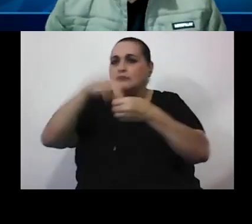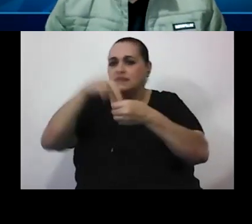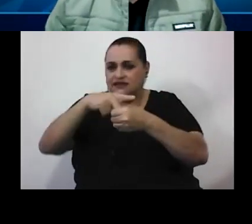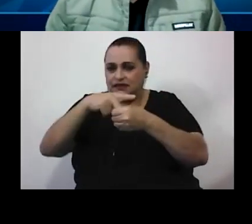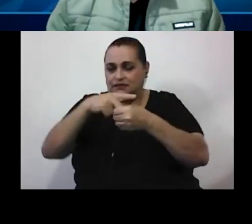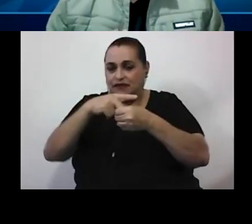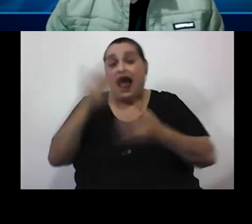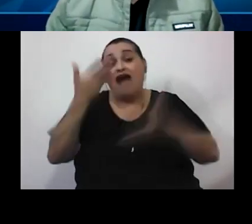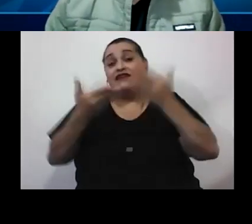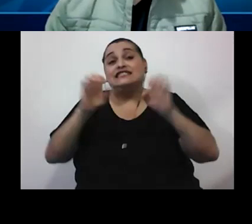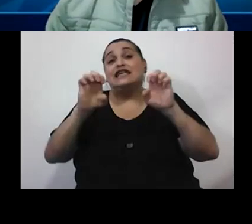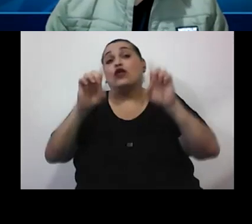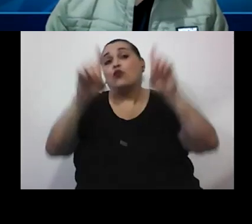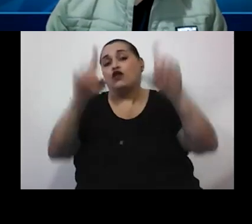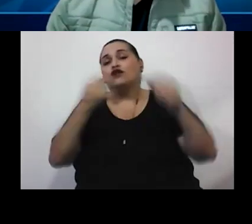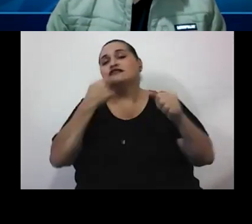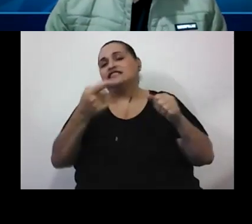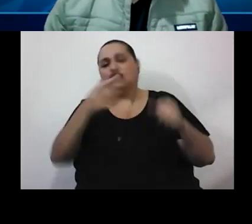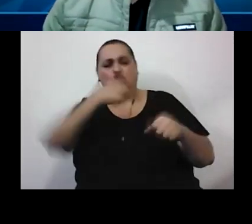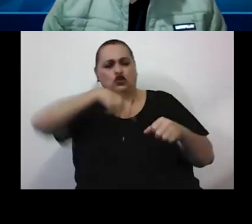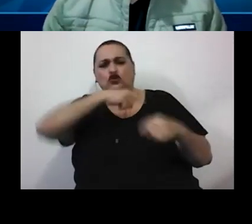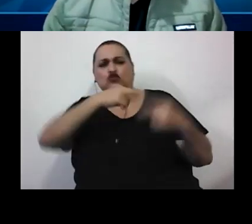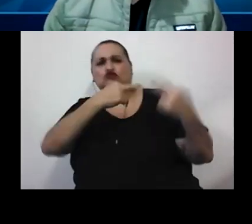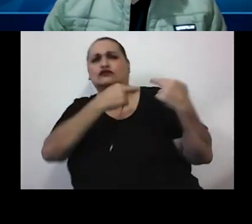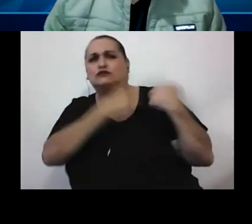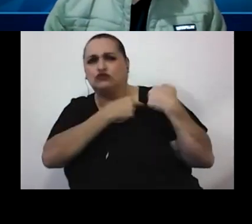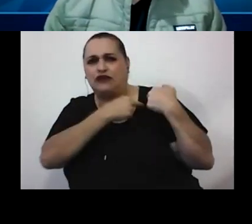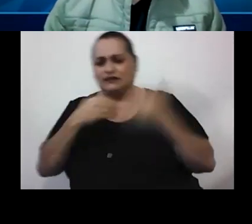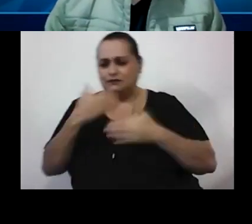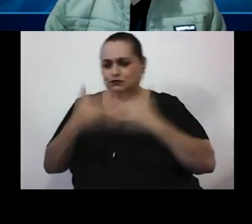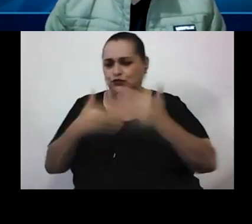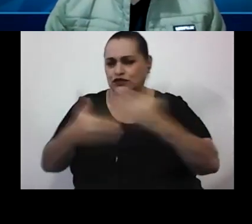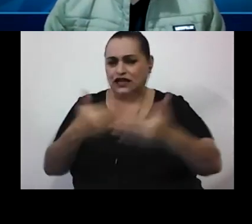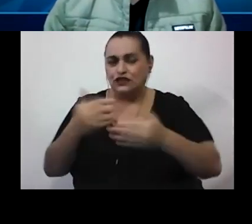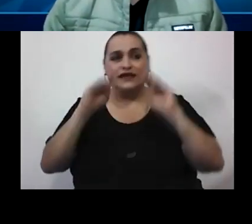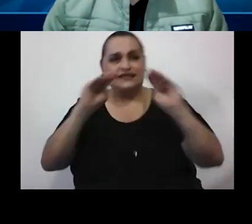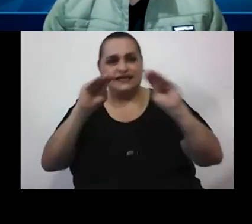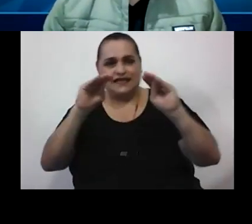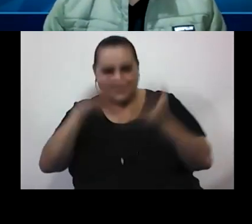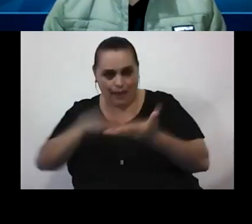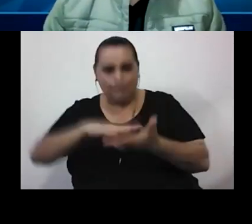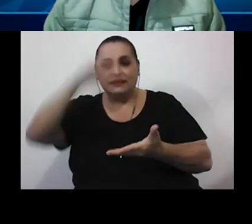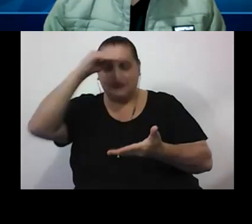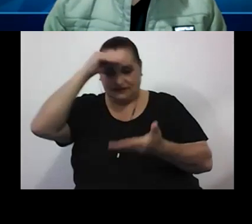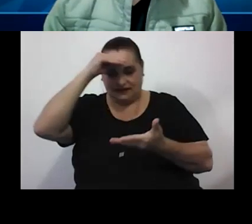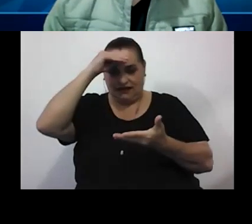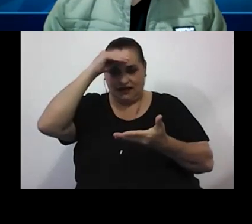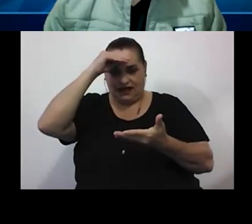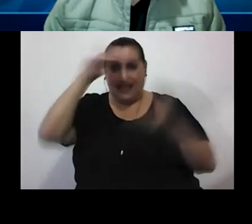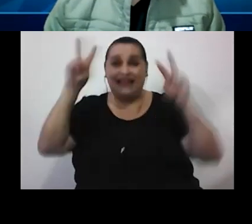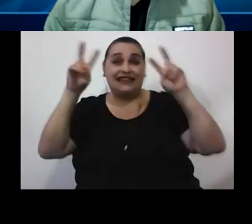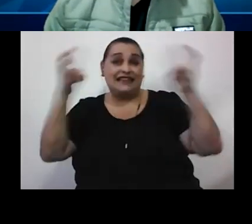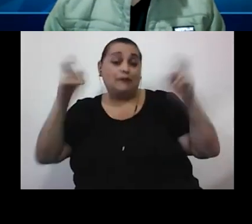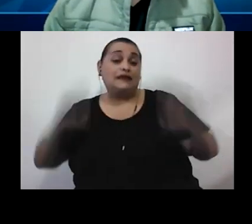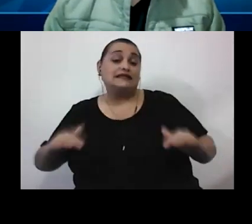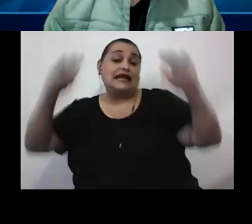docentes dicen, nosotros estamos encargados de los procesos de enseñanza y aprendizaje y los temas de crianza y valores